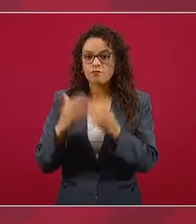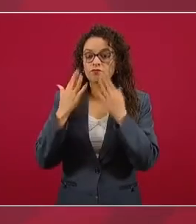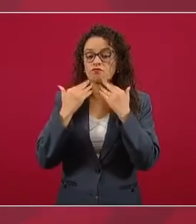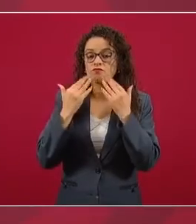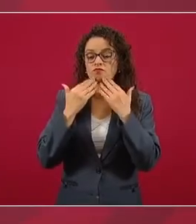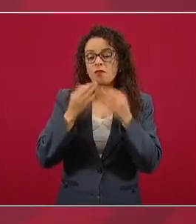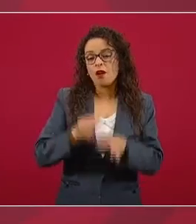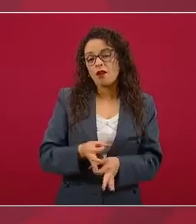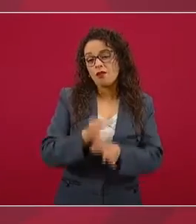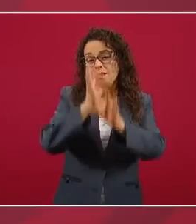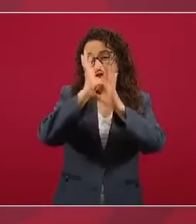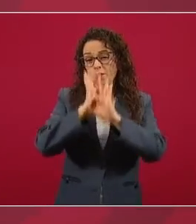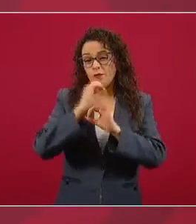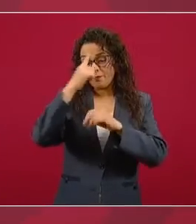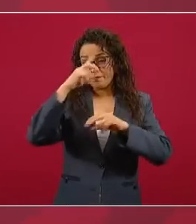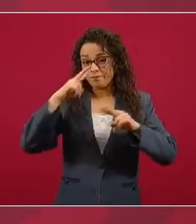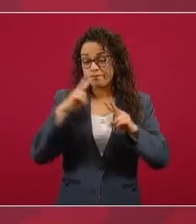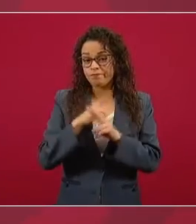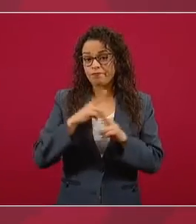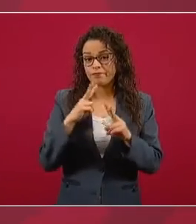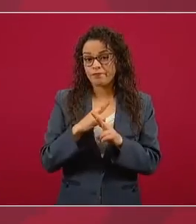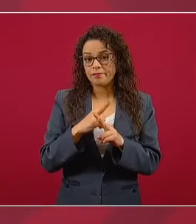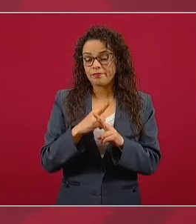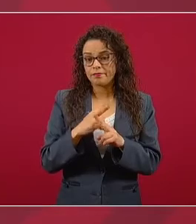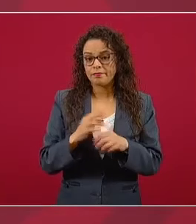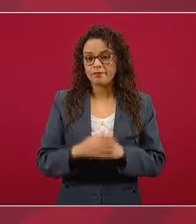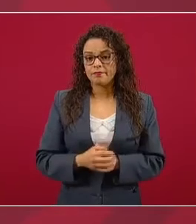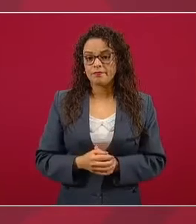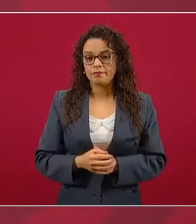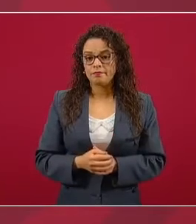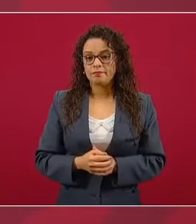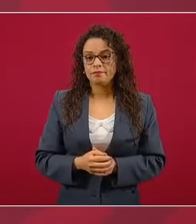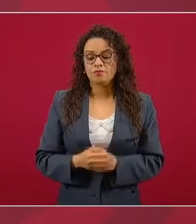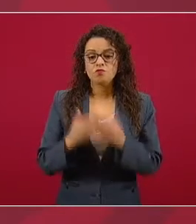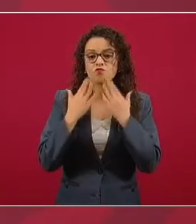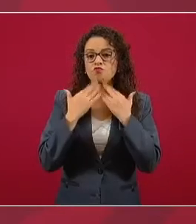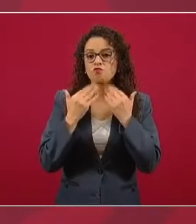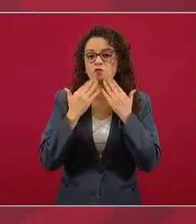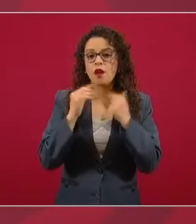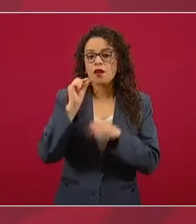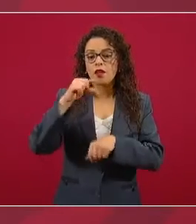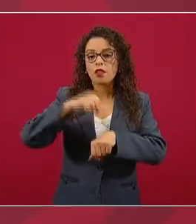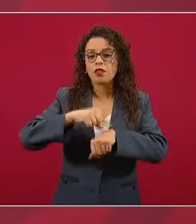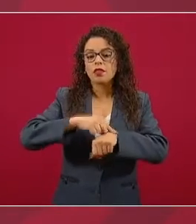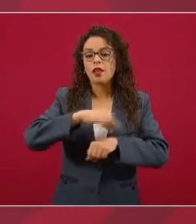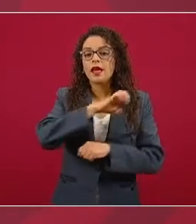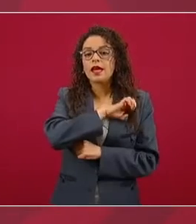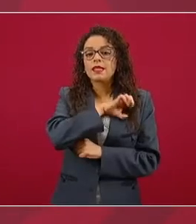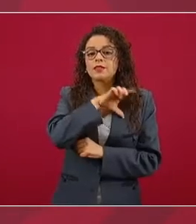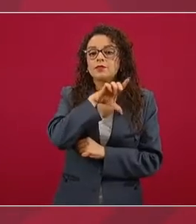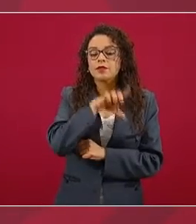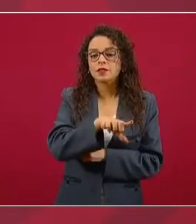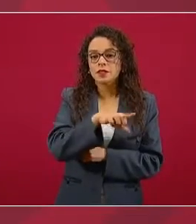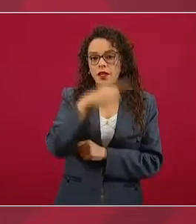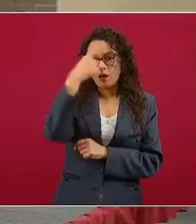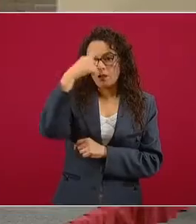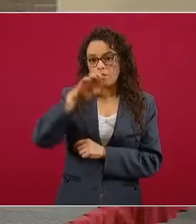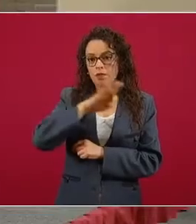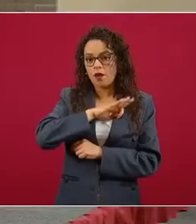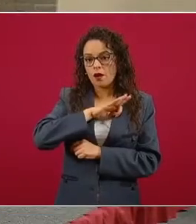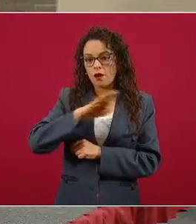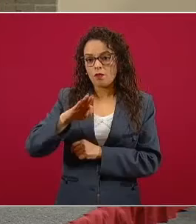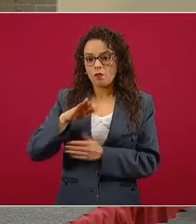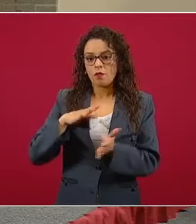ventiladores y no teníamos especialistas para enfrentar esta